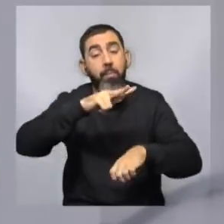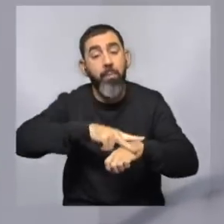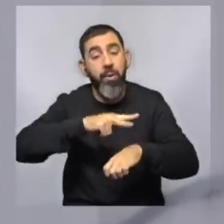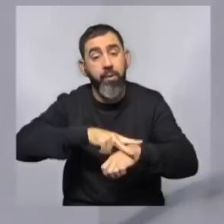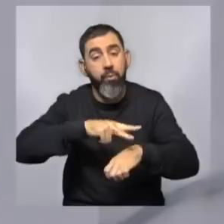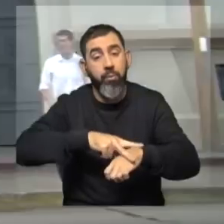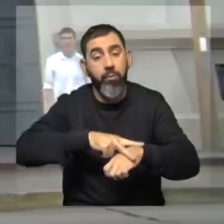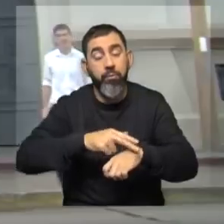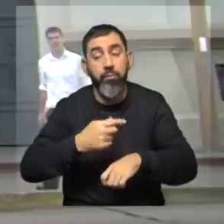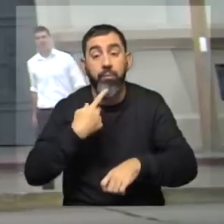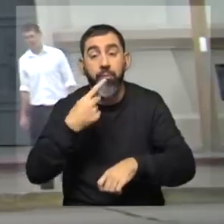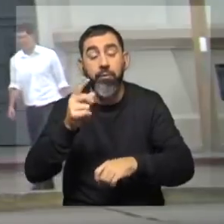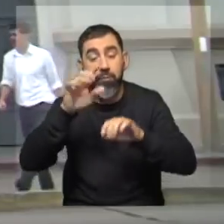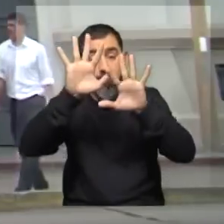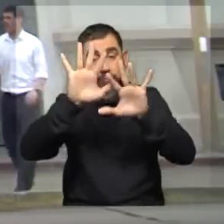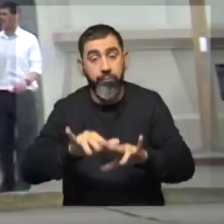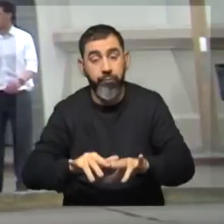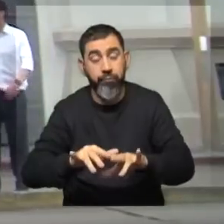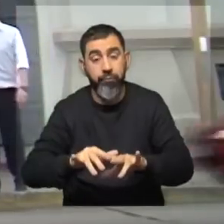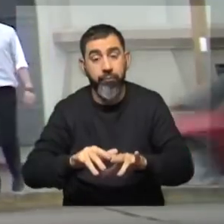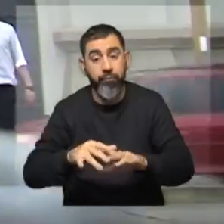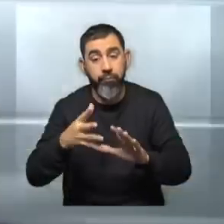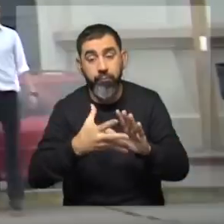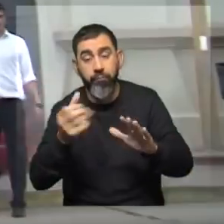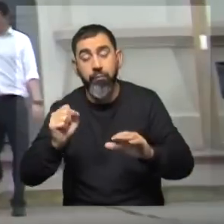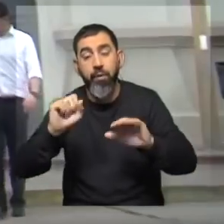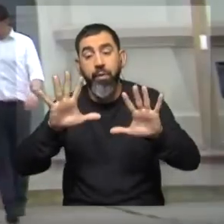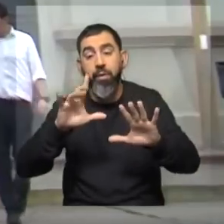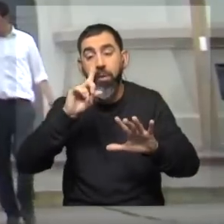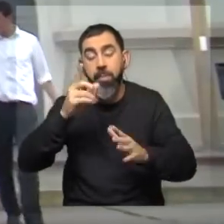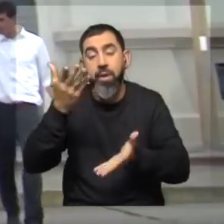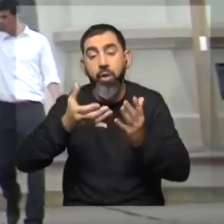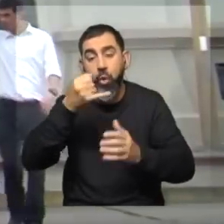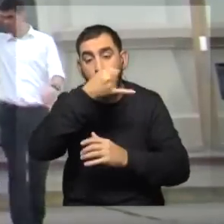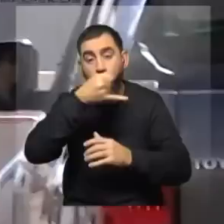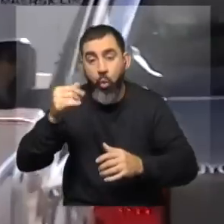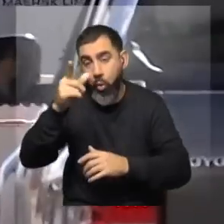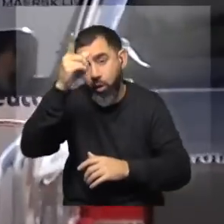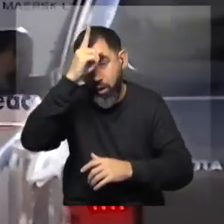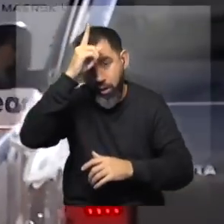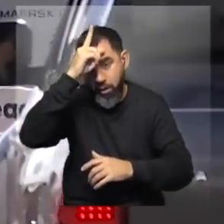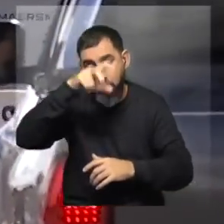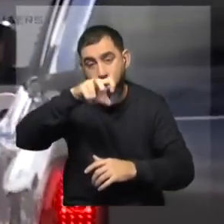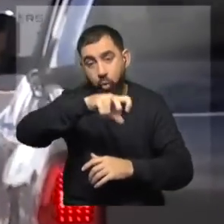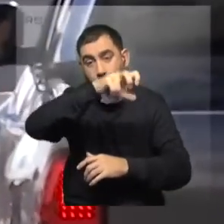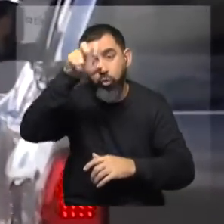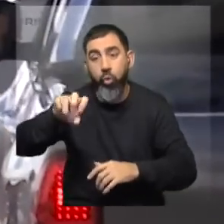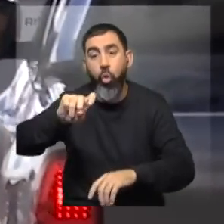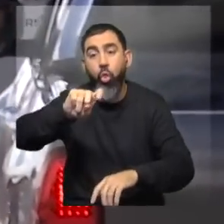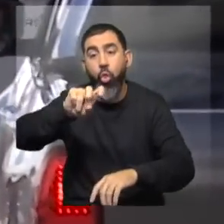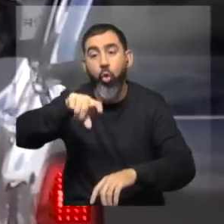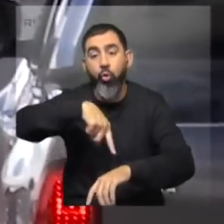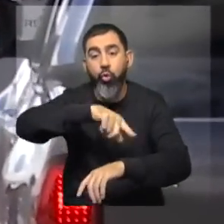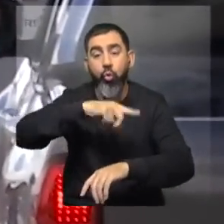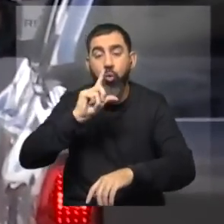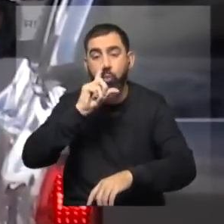allí sostuvo según el comunicado que ante la incautación de 10 toneladas de cocaína en Alemania el contenedor estuvo 12 horas en el puerto